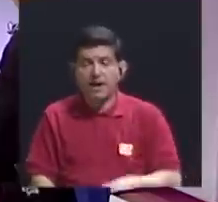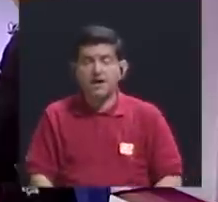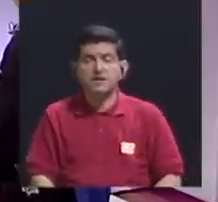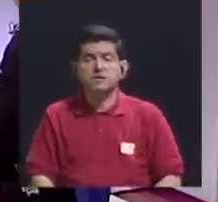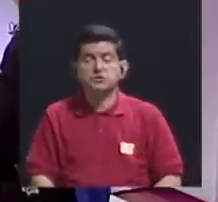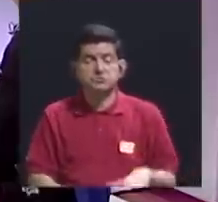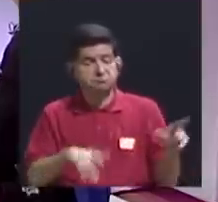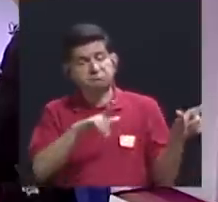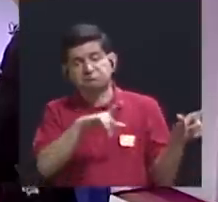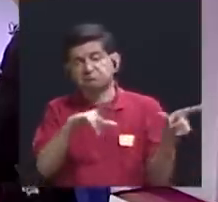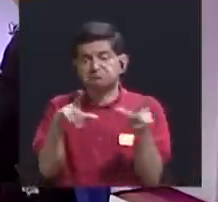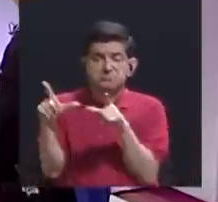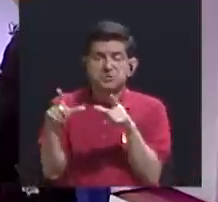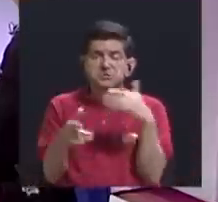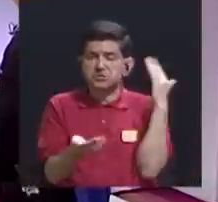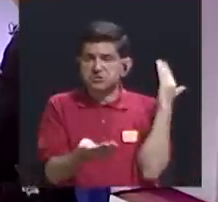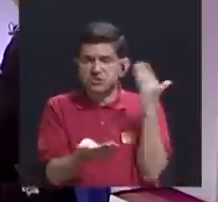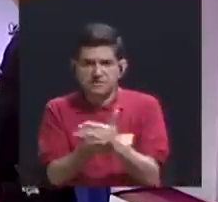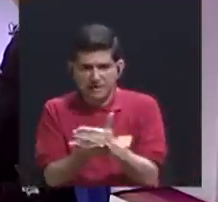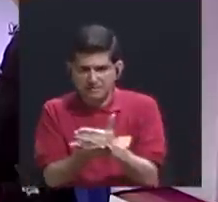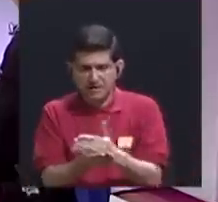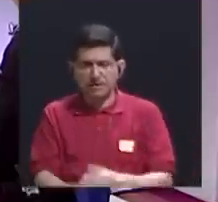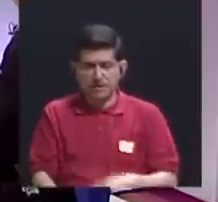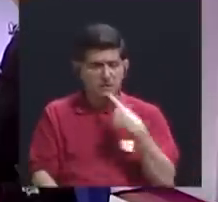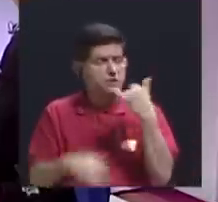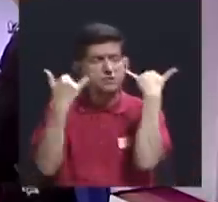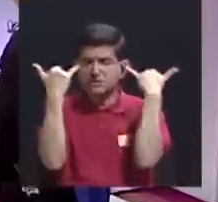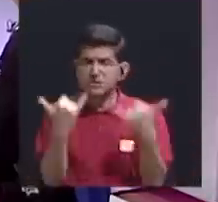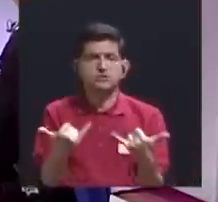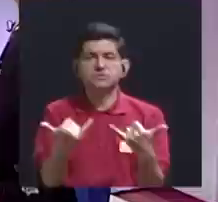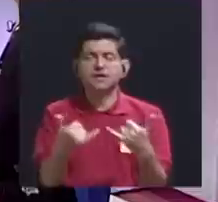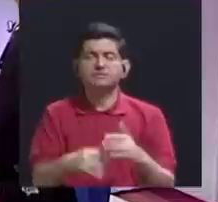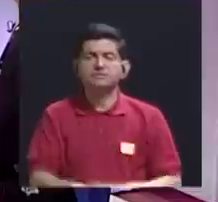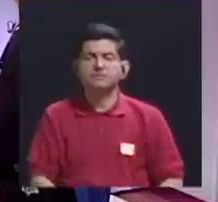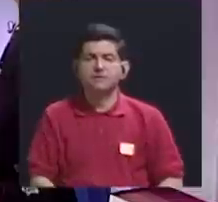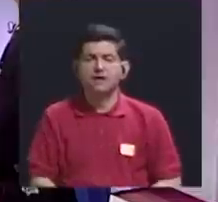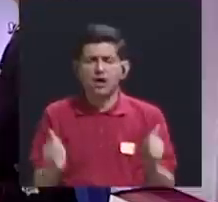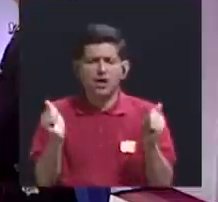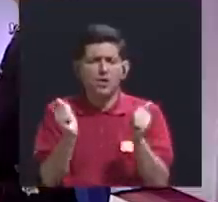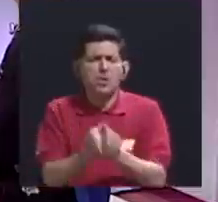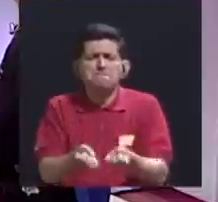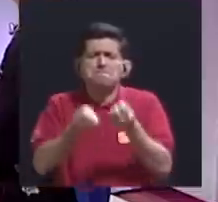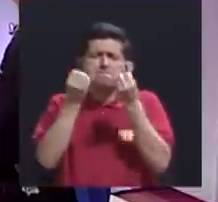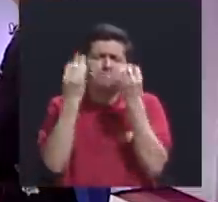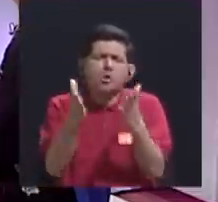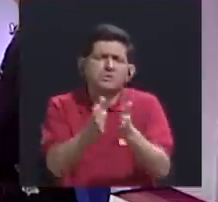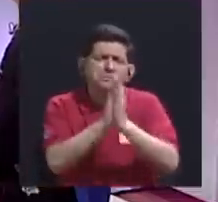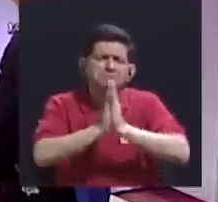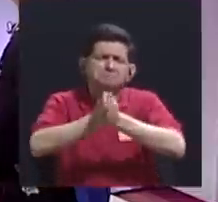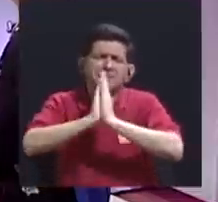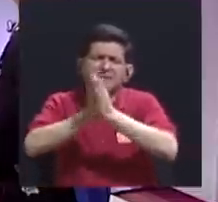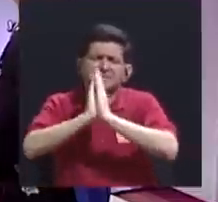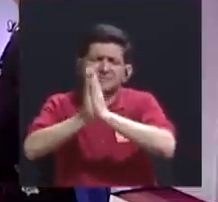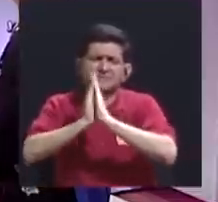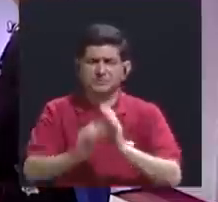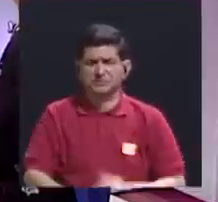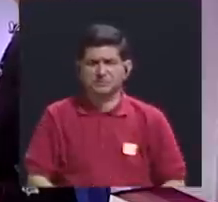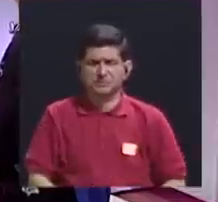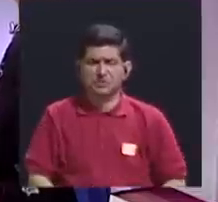dispuestos a frenar porque así lo han dicho con toneladas de emociones